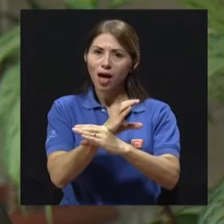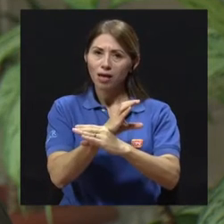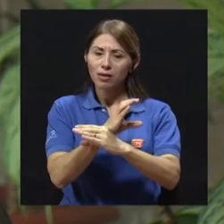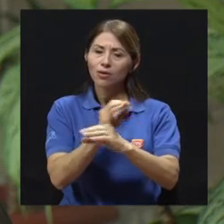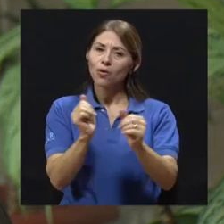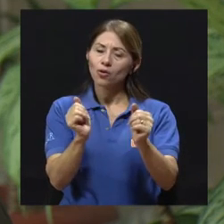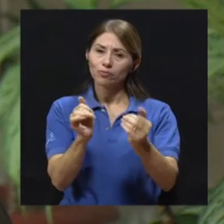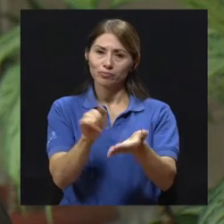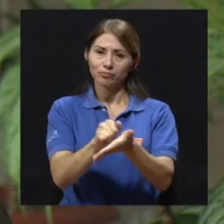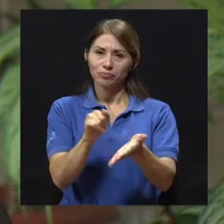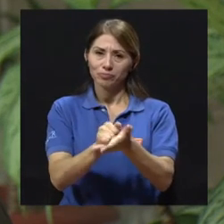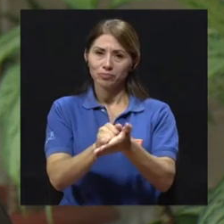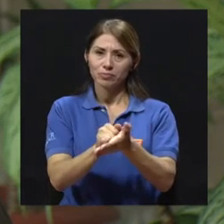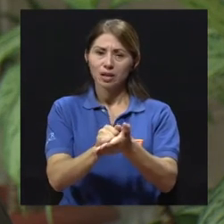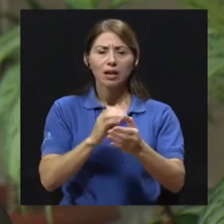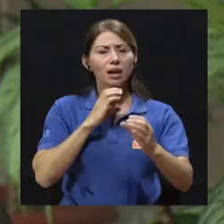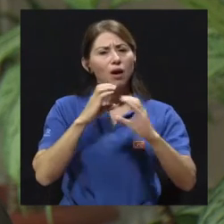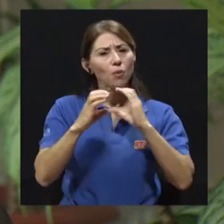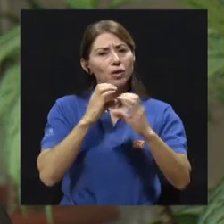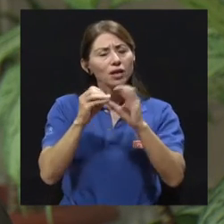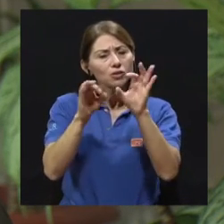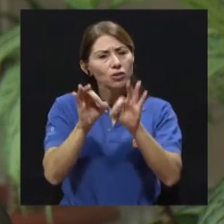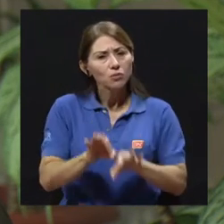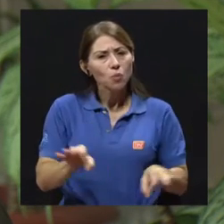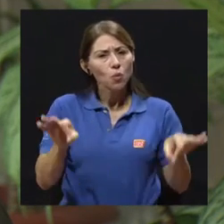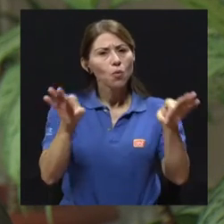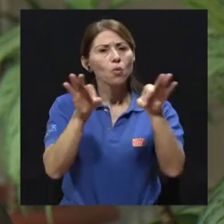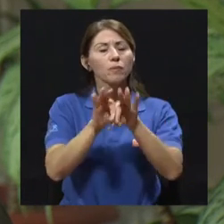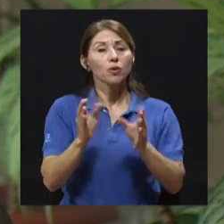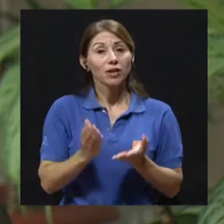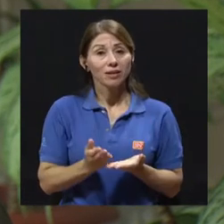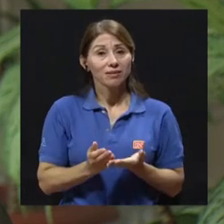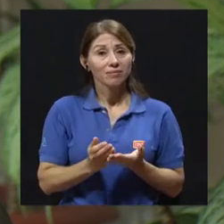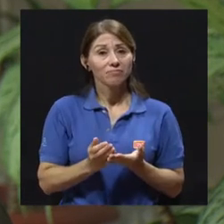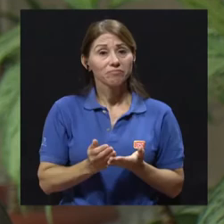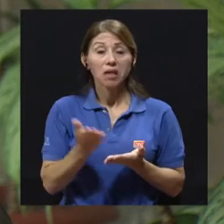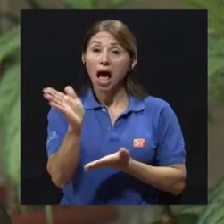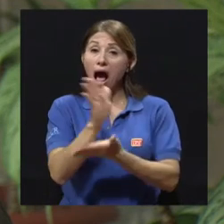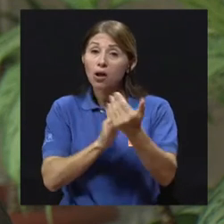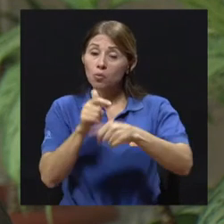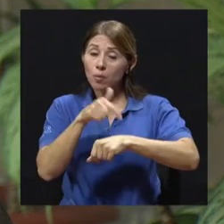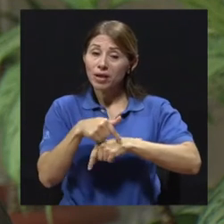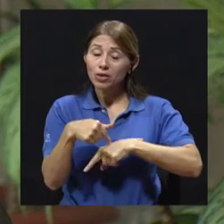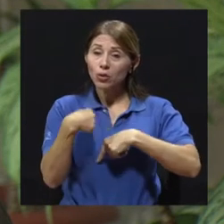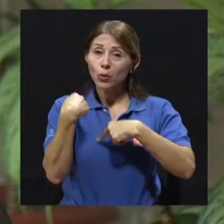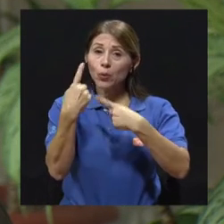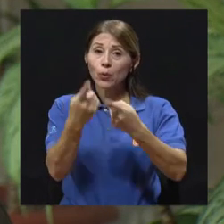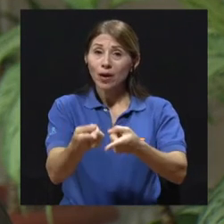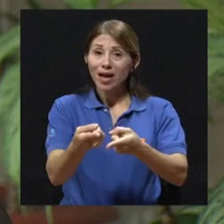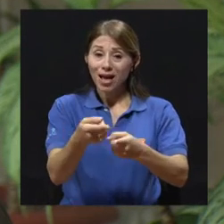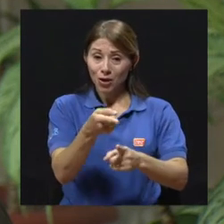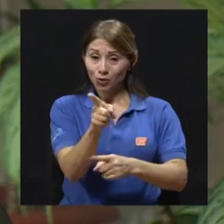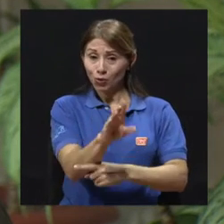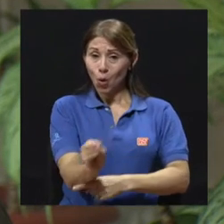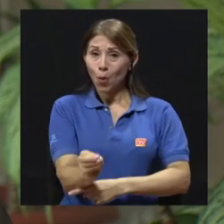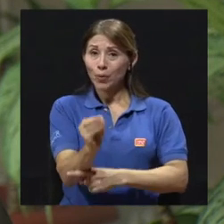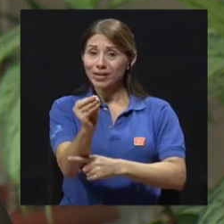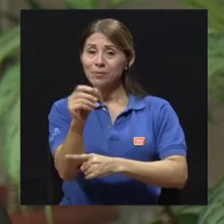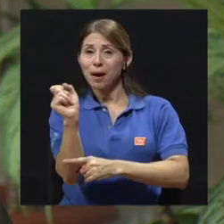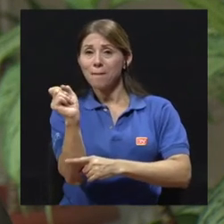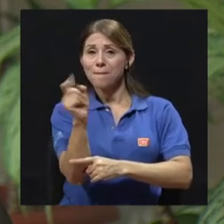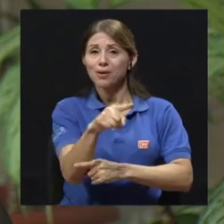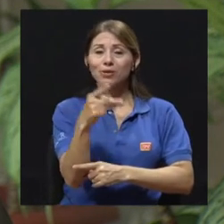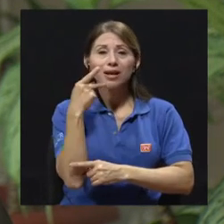cuidado con esto. Y la comunicación es sumamente importante. Va a llegar el momento en que ellos van a preguntar. Uh-huh. Y hay que